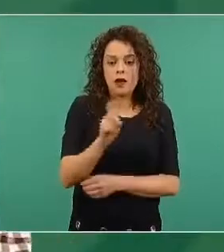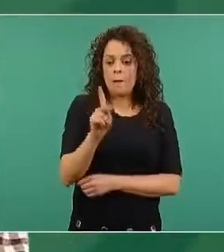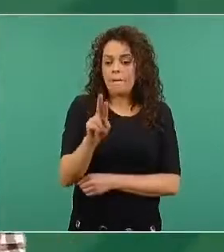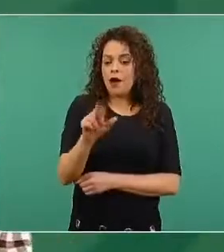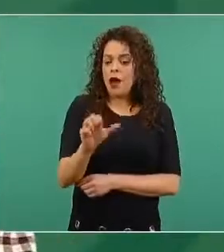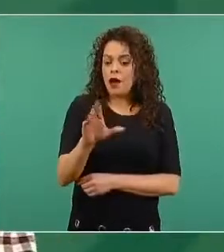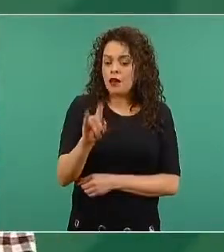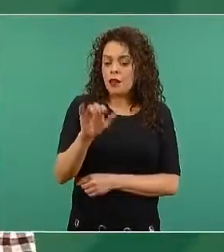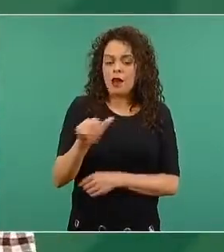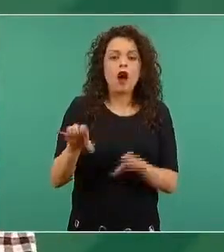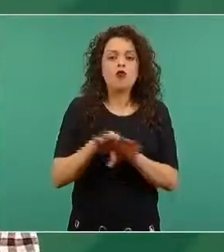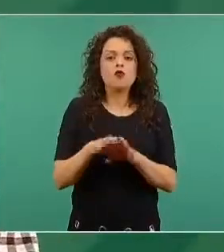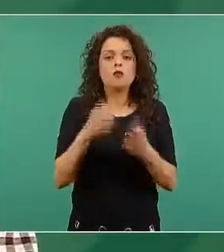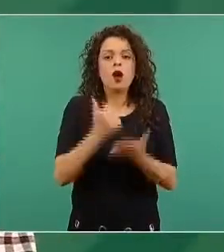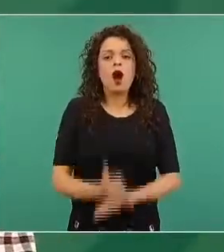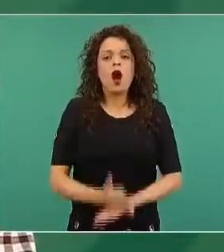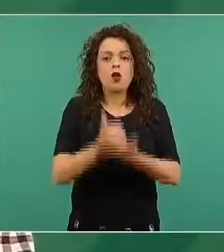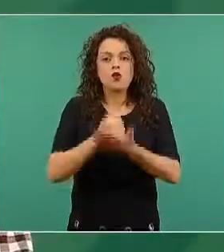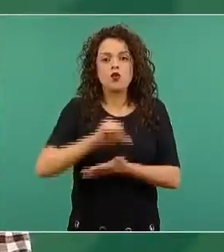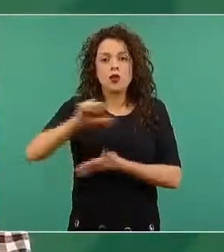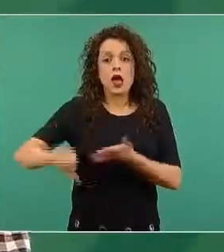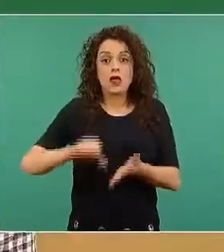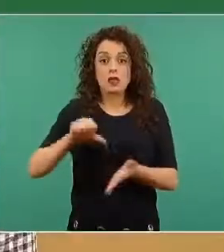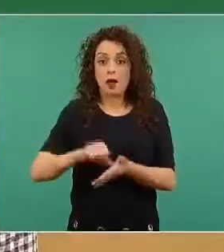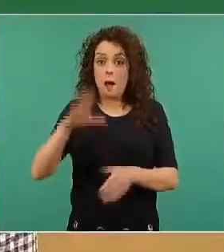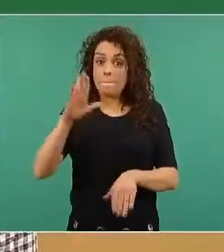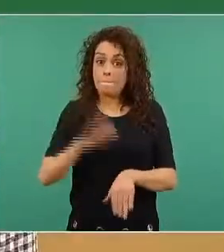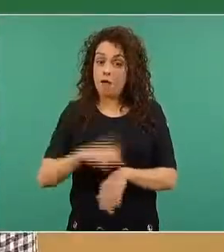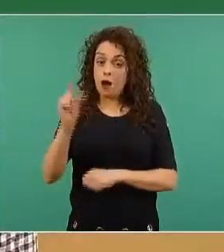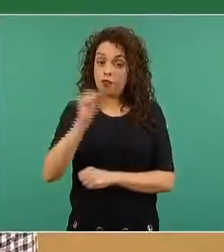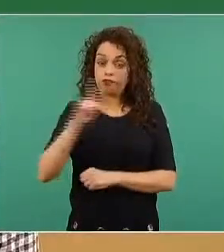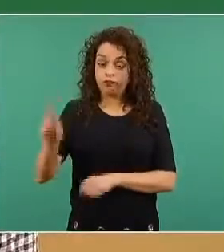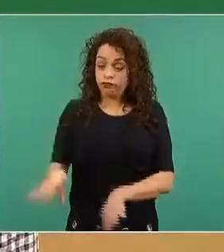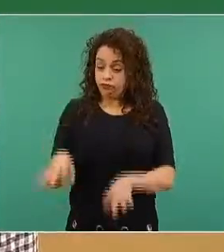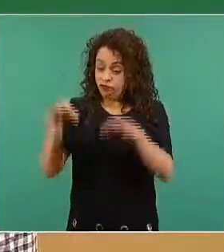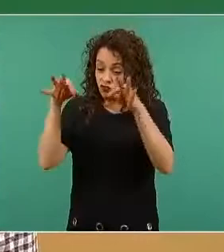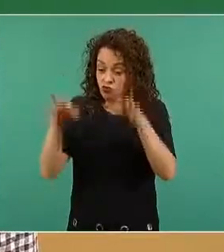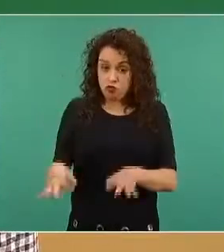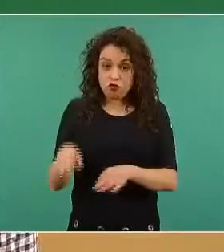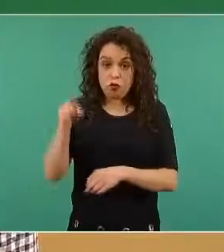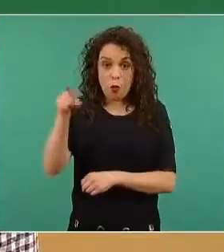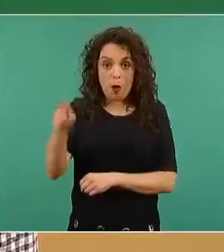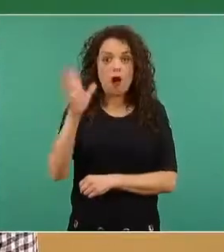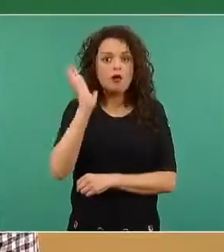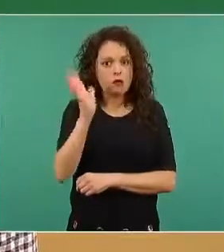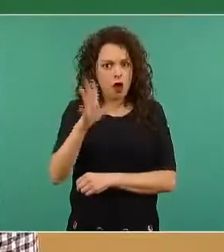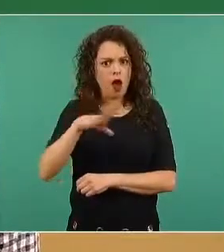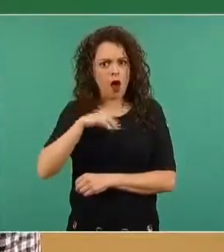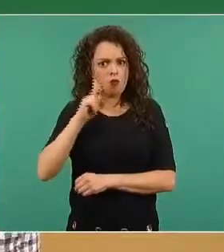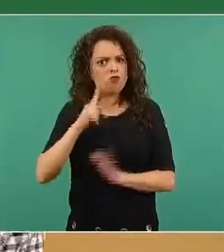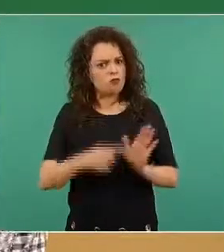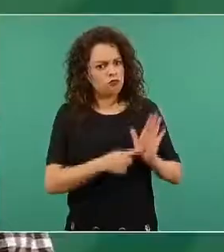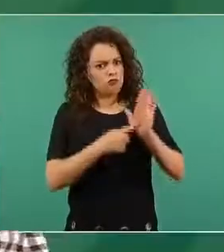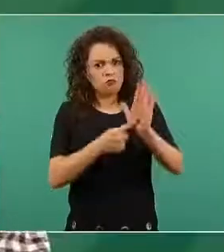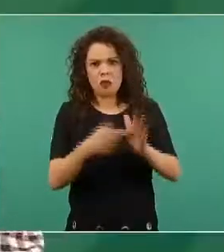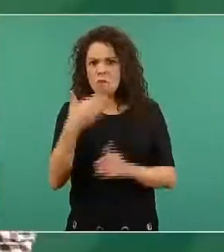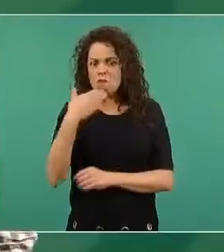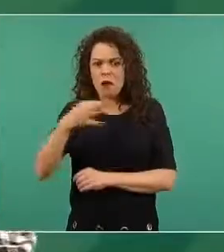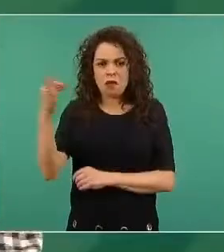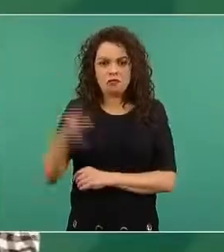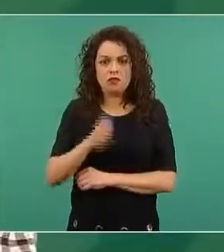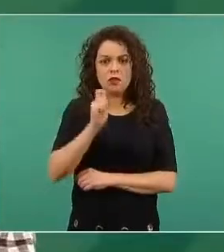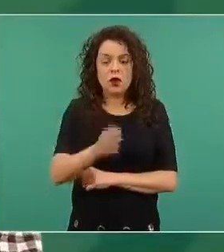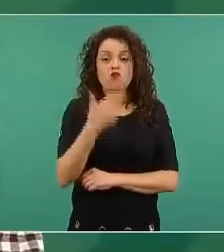ayuda precisamente de centros de excelencia que han demostrado tener alta efectividad en el uso